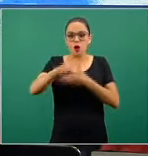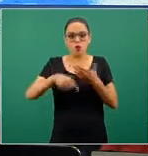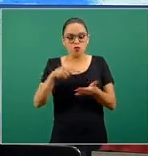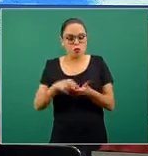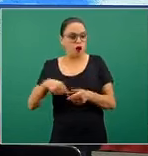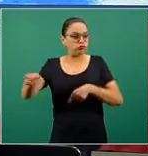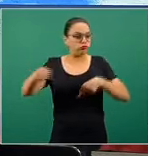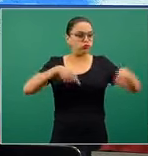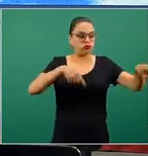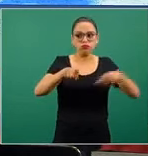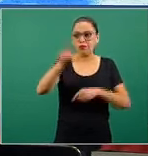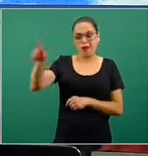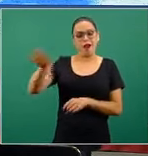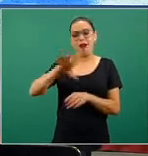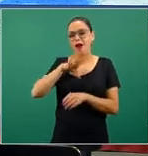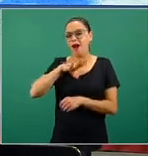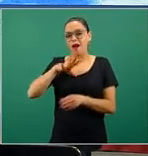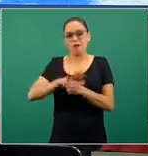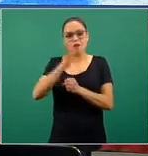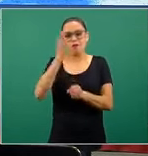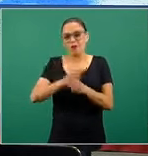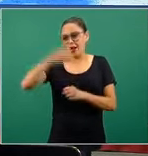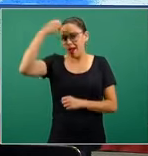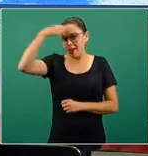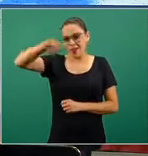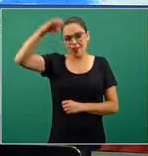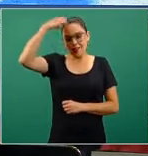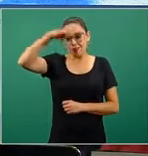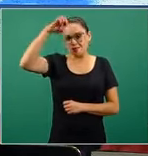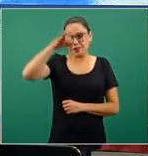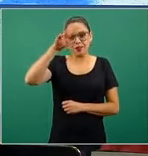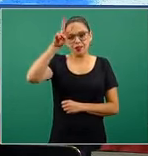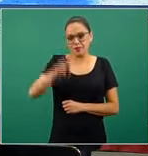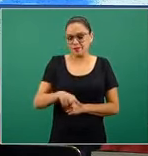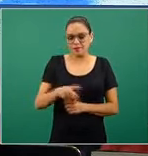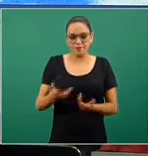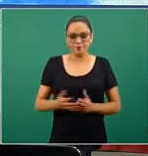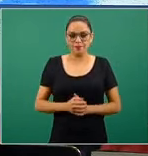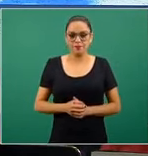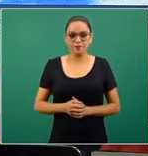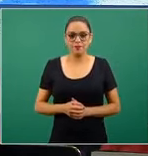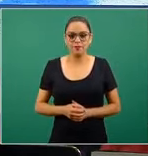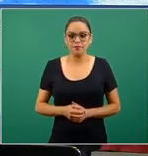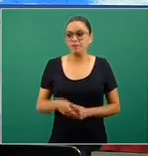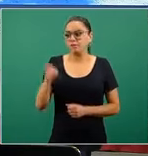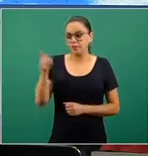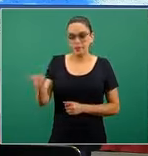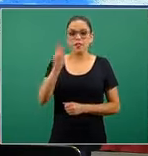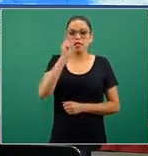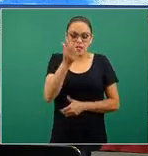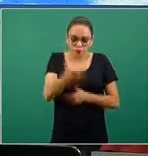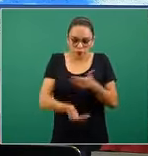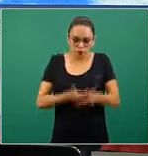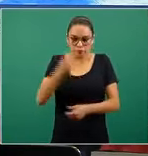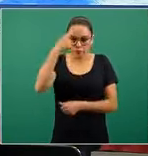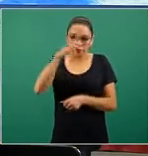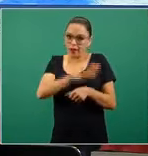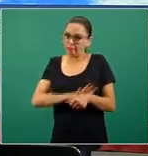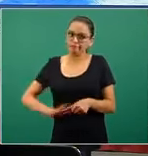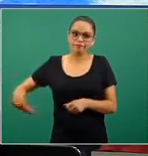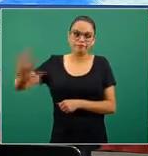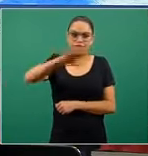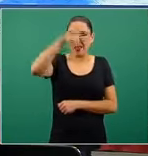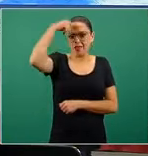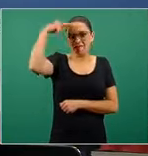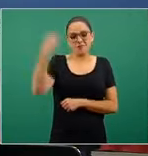estos también, obviamente, servidores que están para el pueblo y en la nación. Sigamos adelante.